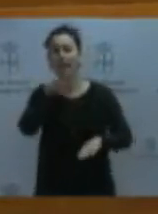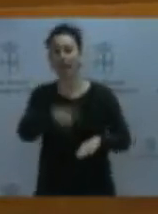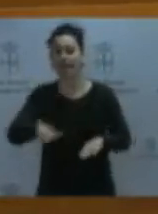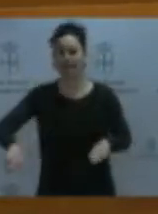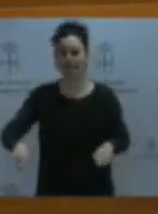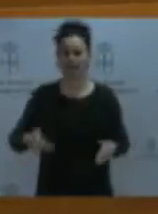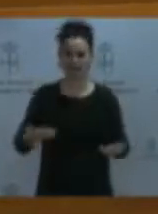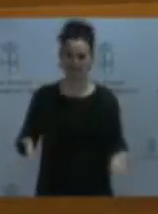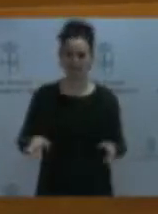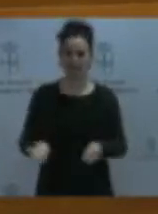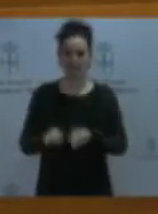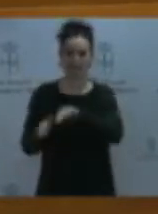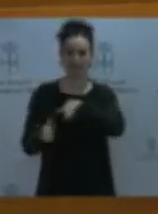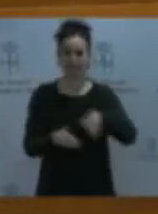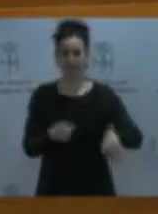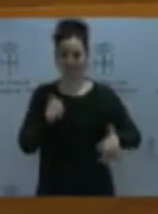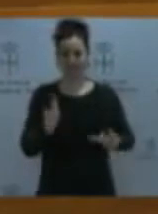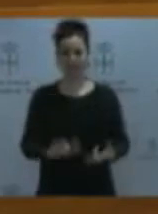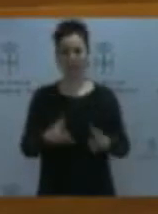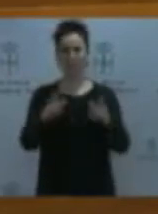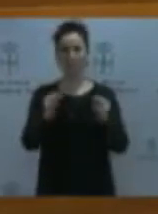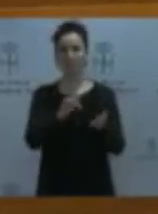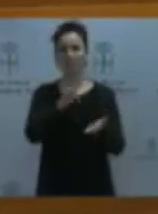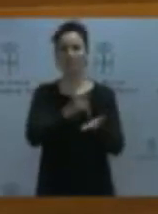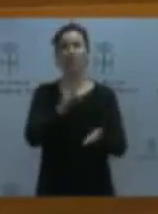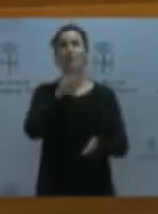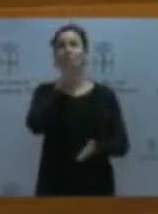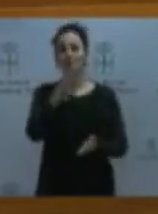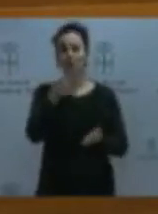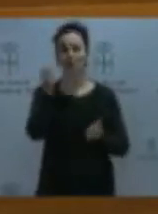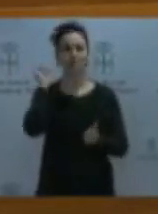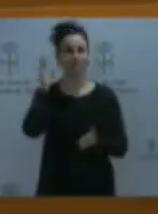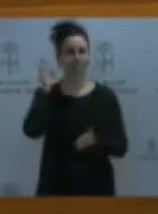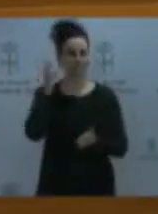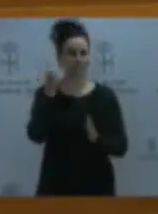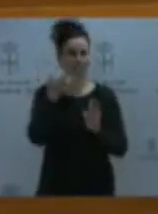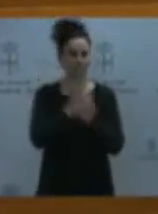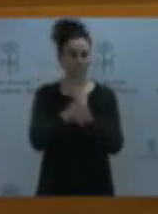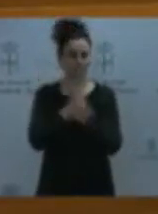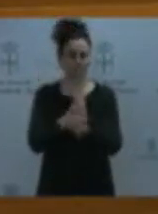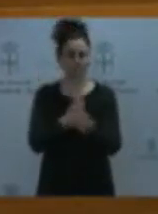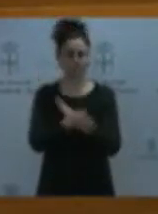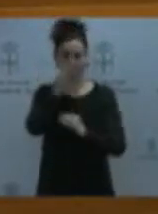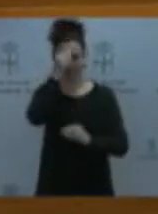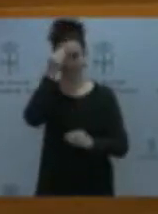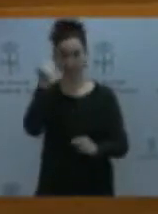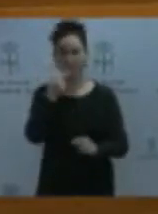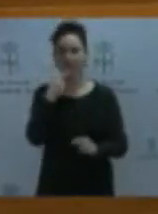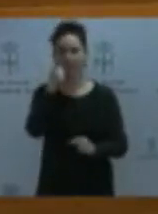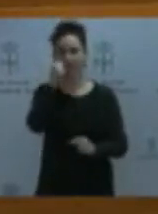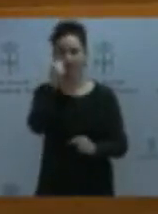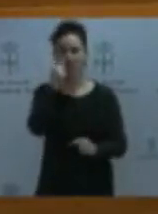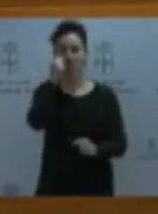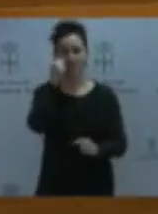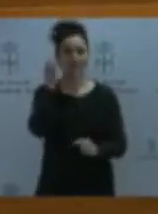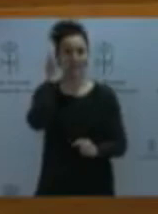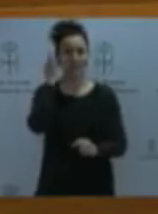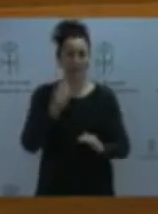de motivos se les olvidó mencionar que cada niño o niña que nace en este país, solo por el hecho de nacer